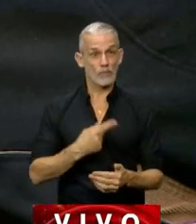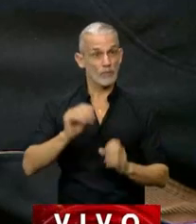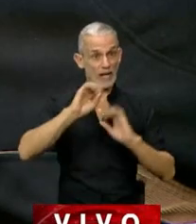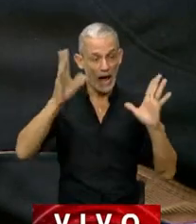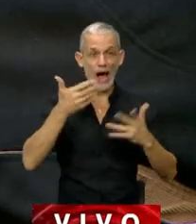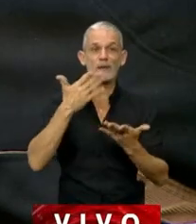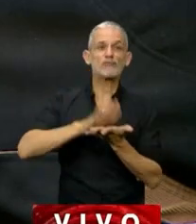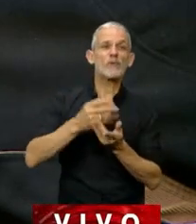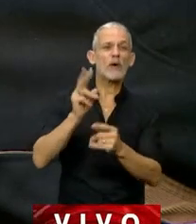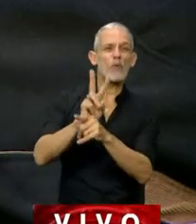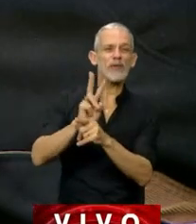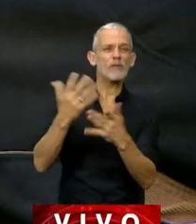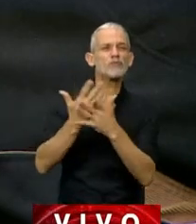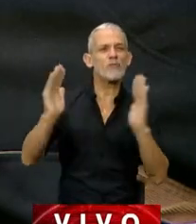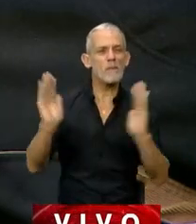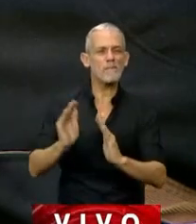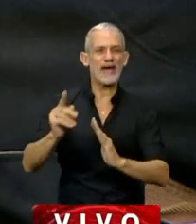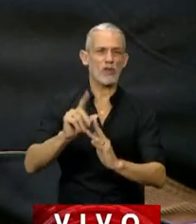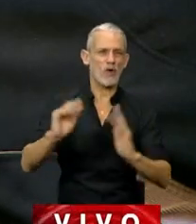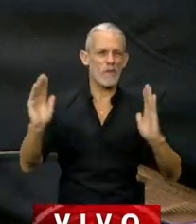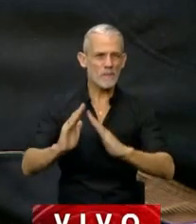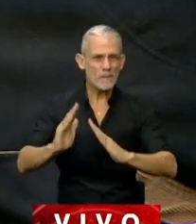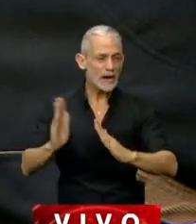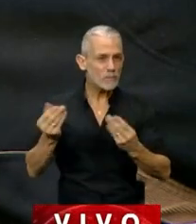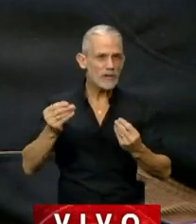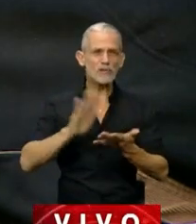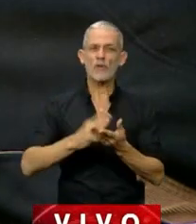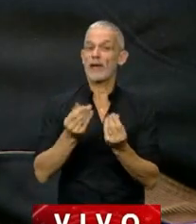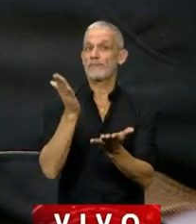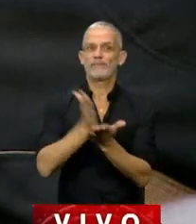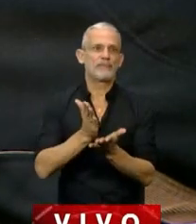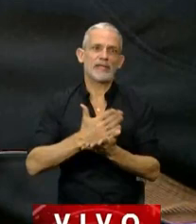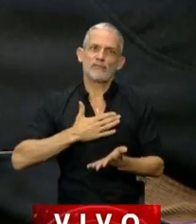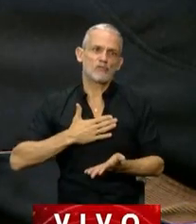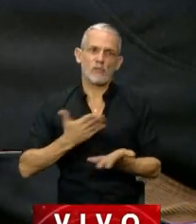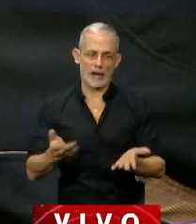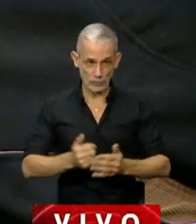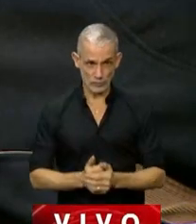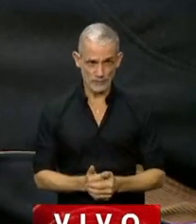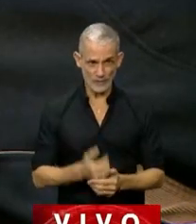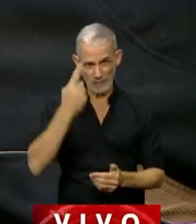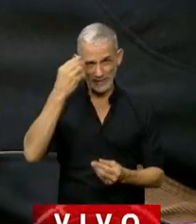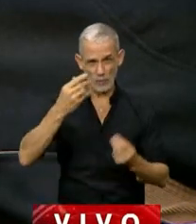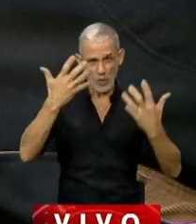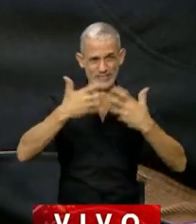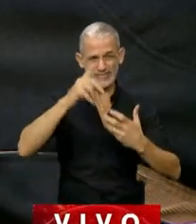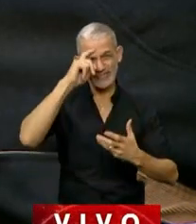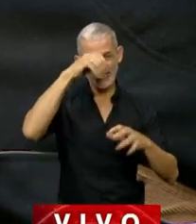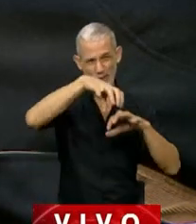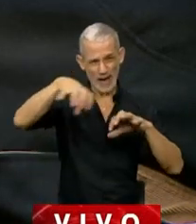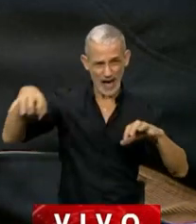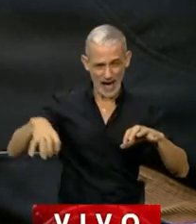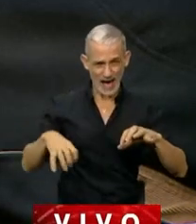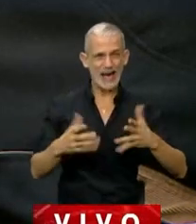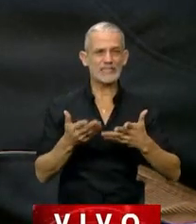hablar de cuidados paliativos es fundamentalmente hablar en el marco de los derechos humanos y pensar en un sistema de salud